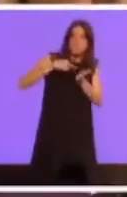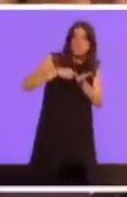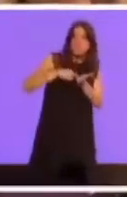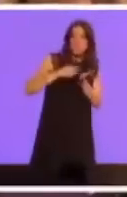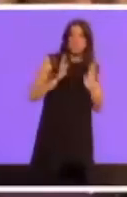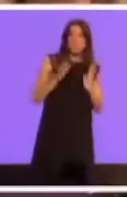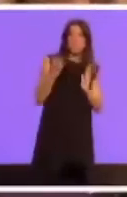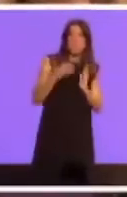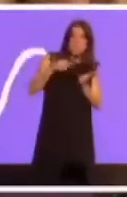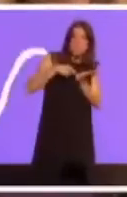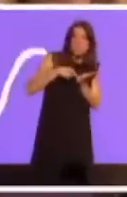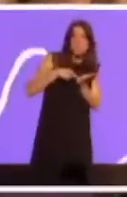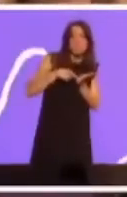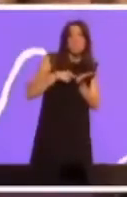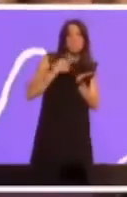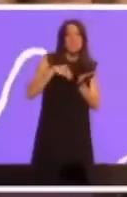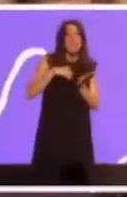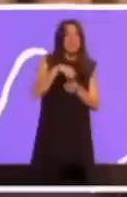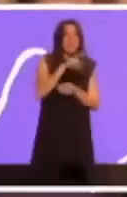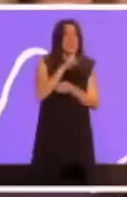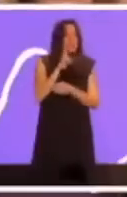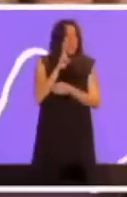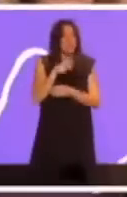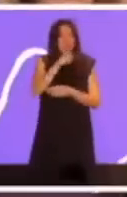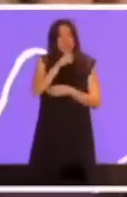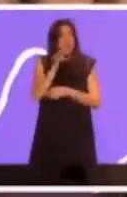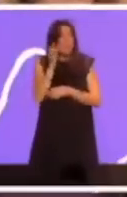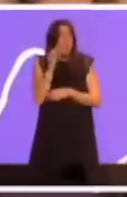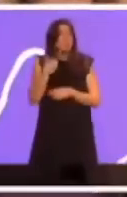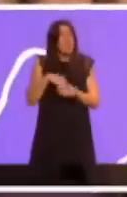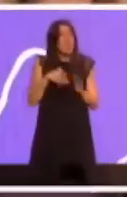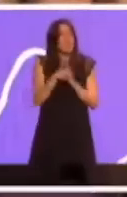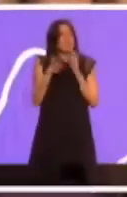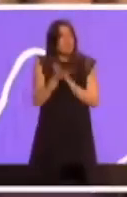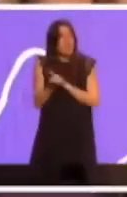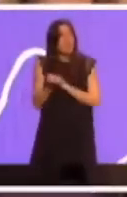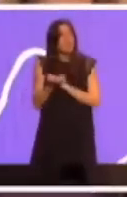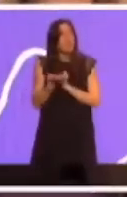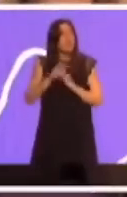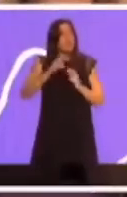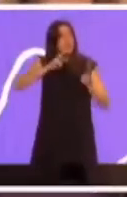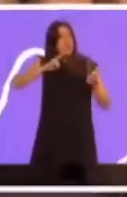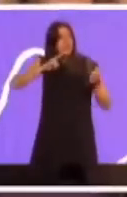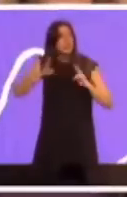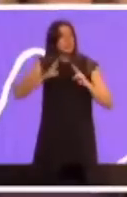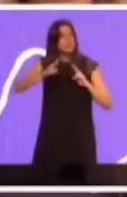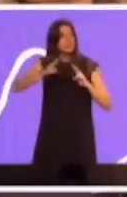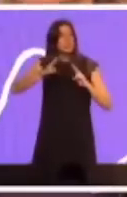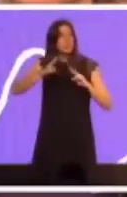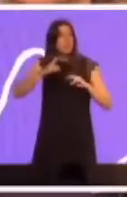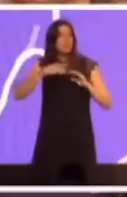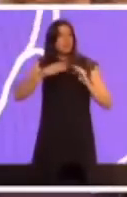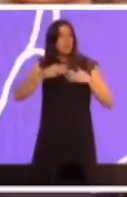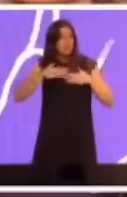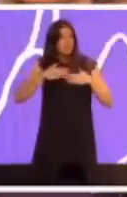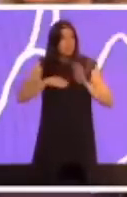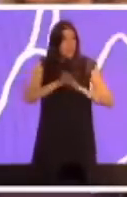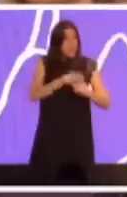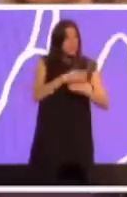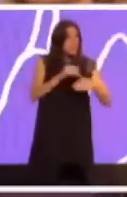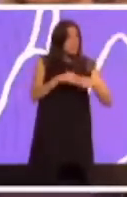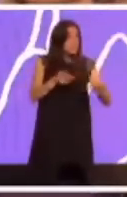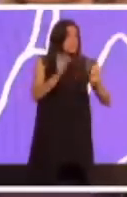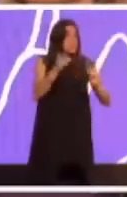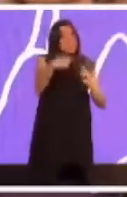nuestras madres y nuestras abuelas nos han explicado lo que significa la reacción a nuestros avances democráticos